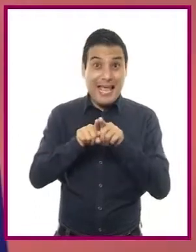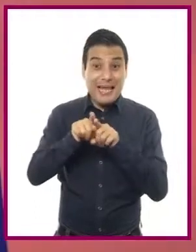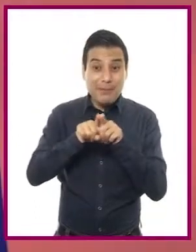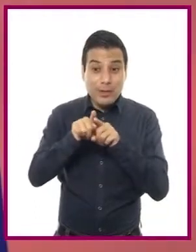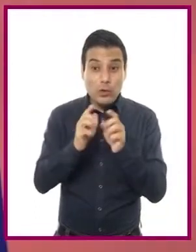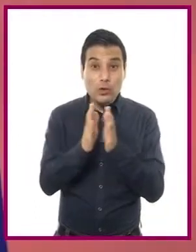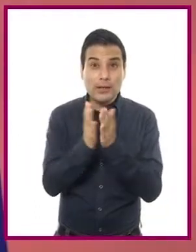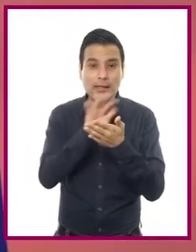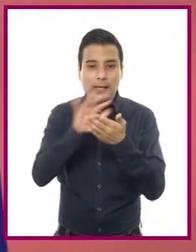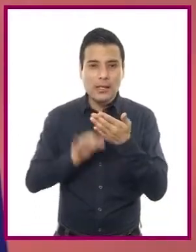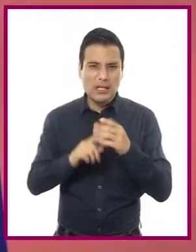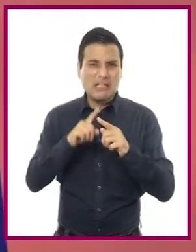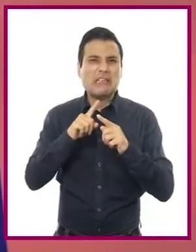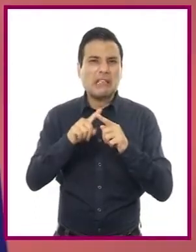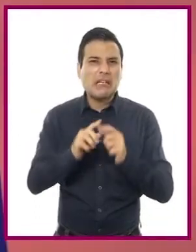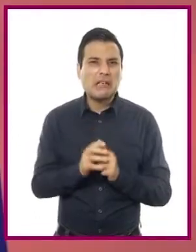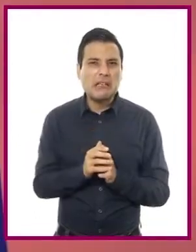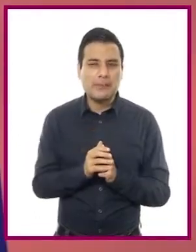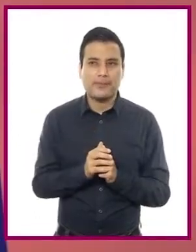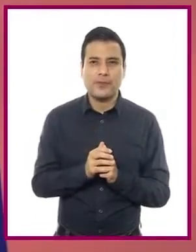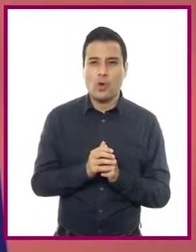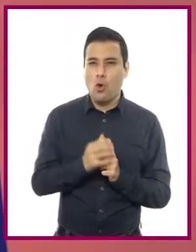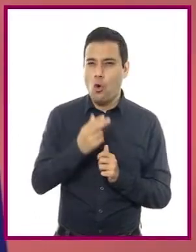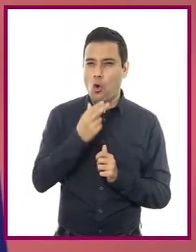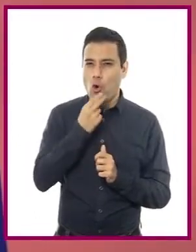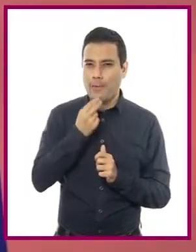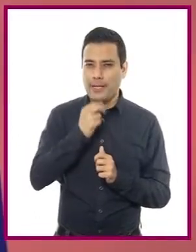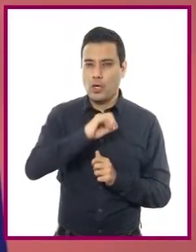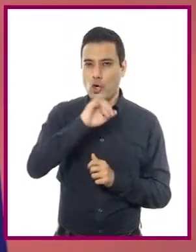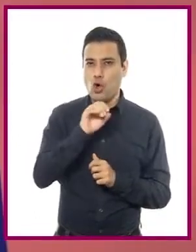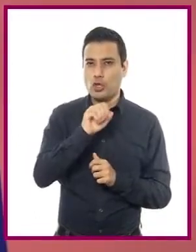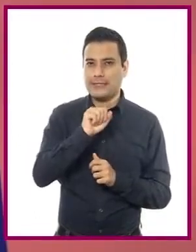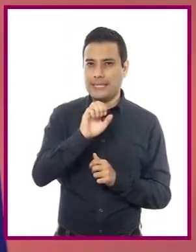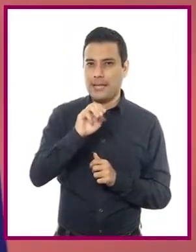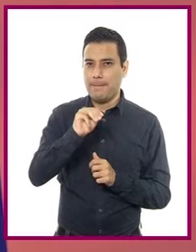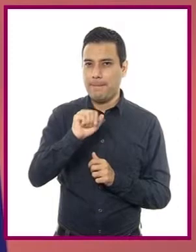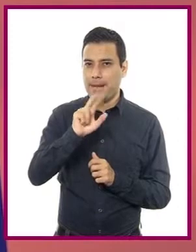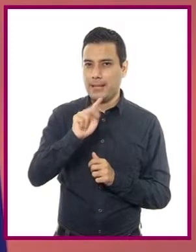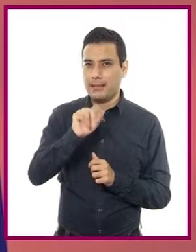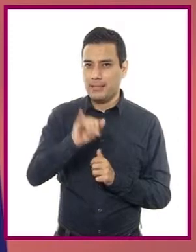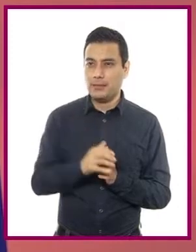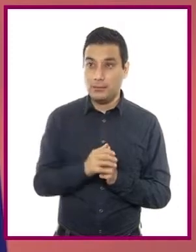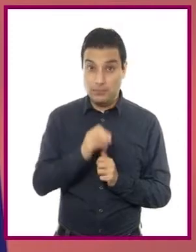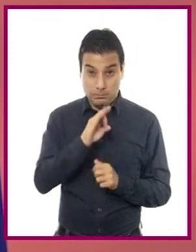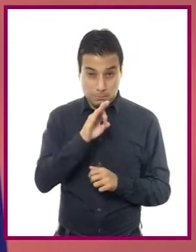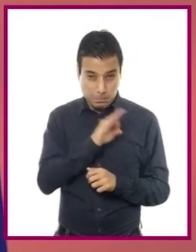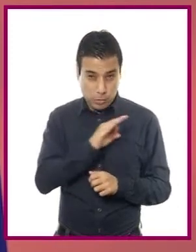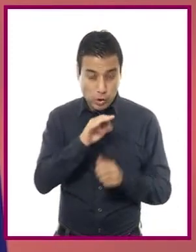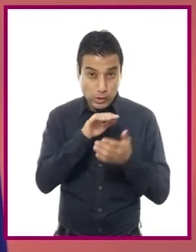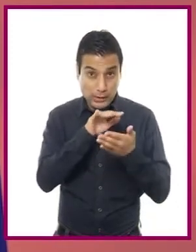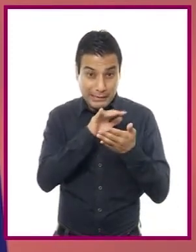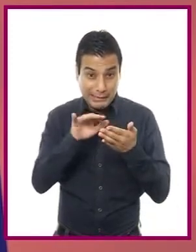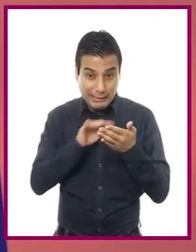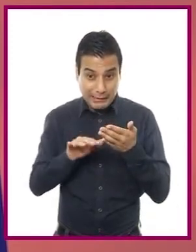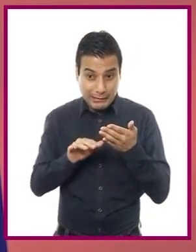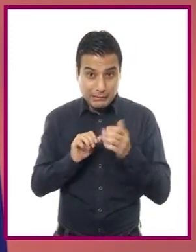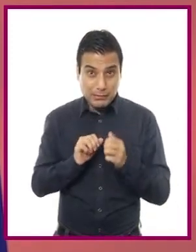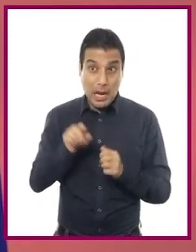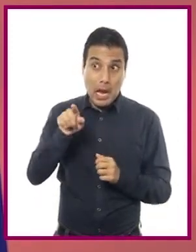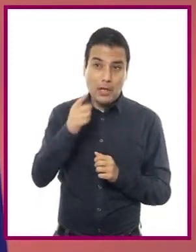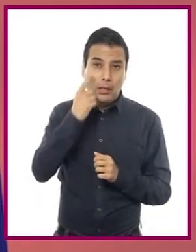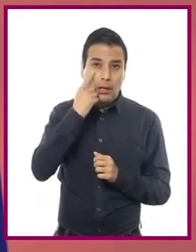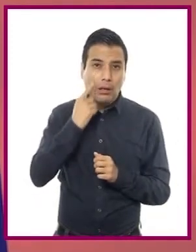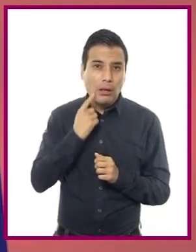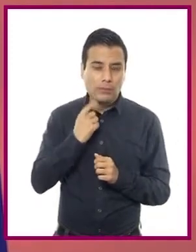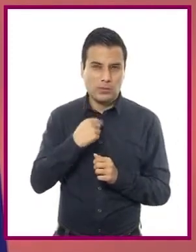fue escrito por el poeta José Martí. Podemos leer el poema que conmovió a mi hermano y a mí me dejó